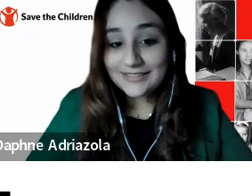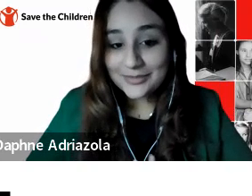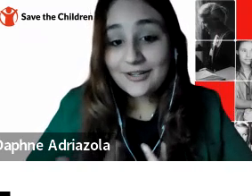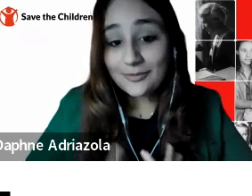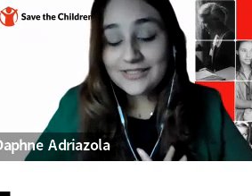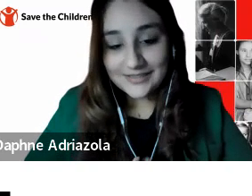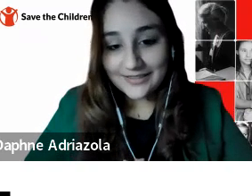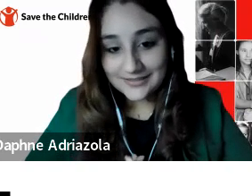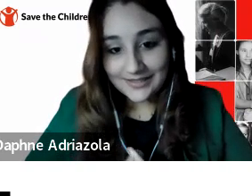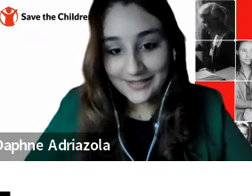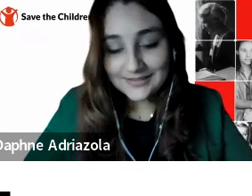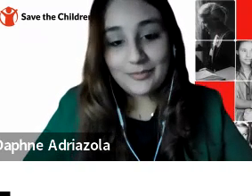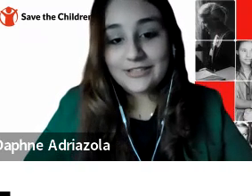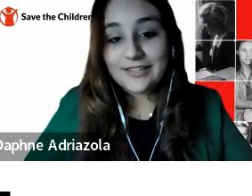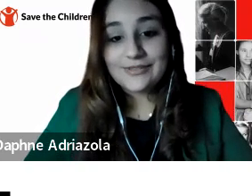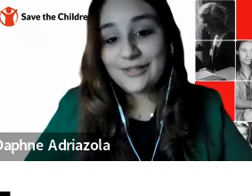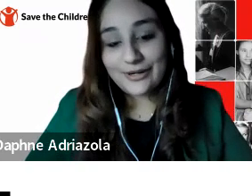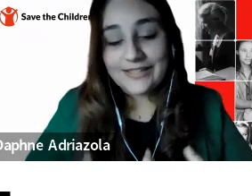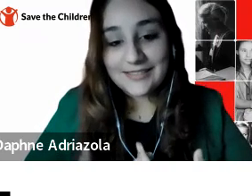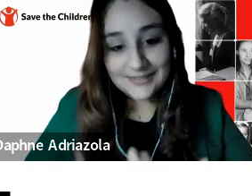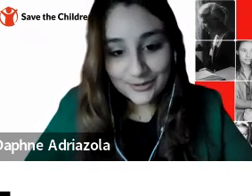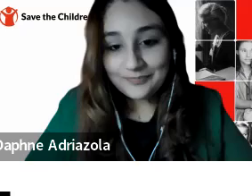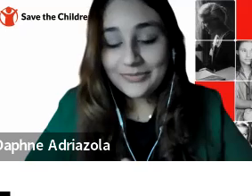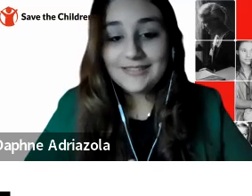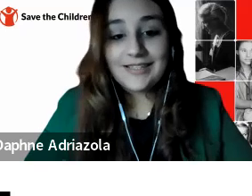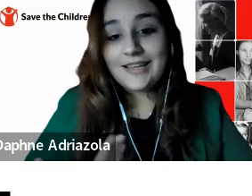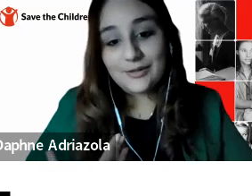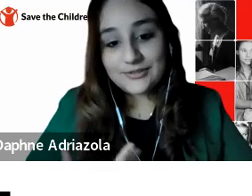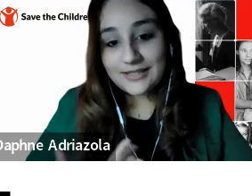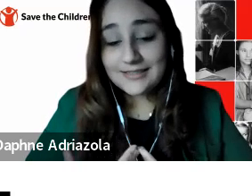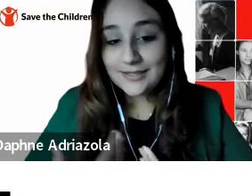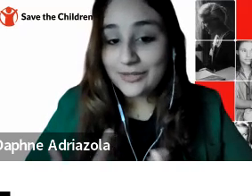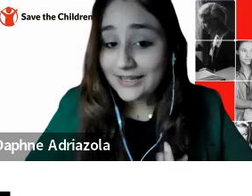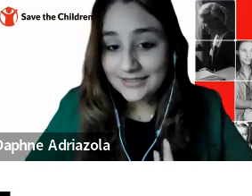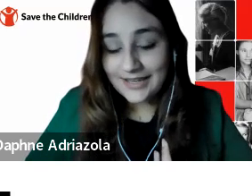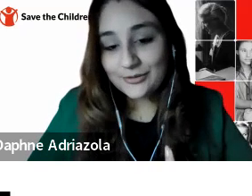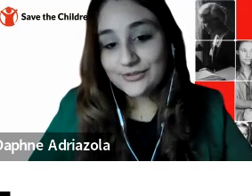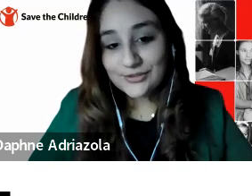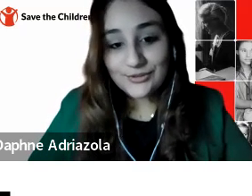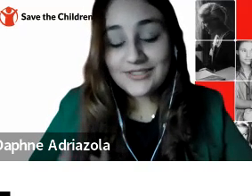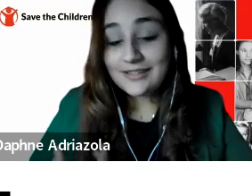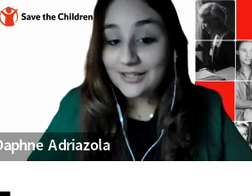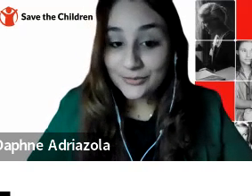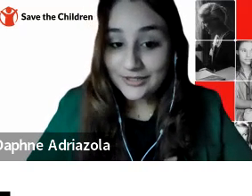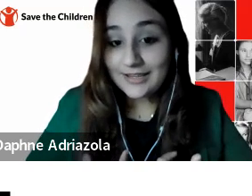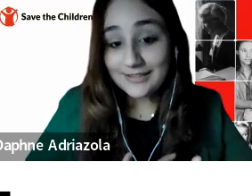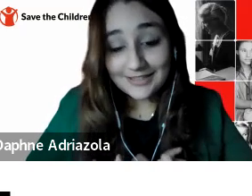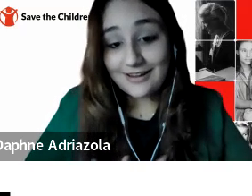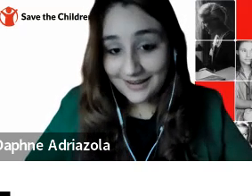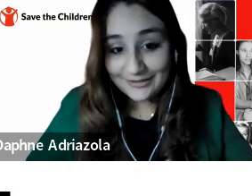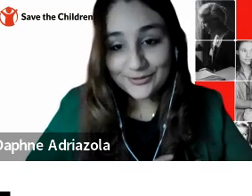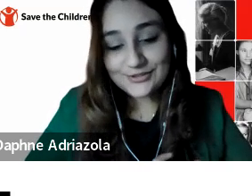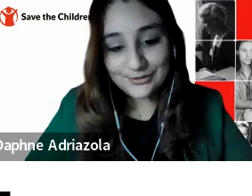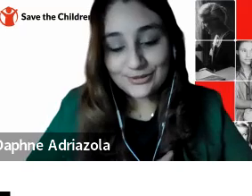que nos cuenten también cómo les interesaría ser parte de nuestra organización. Si es que les gustaría hacer prácticas con nosotros, si es que les gustaría